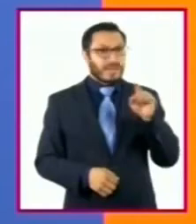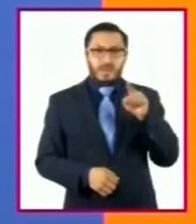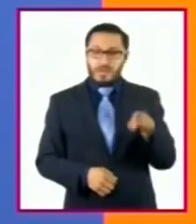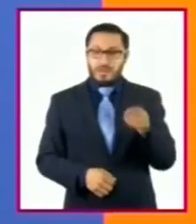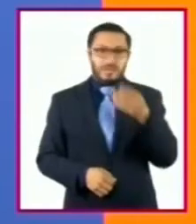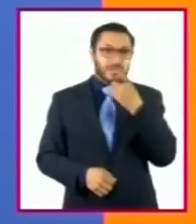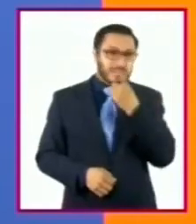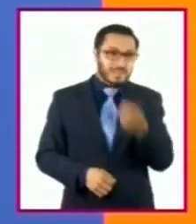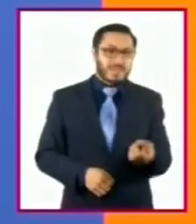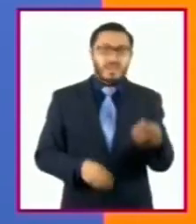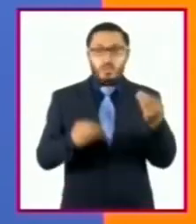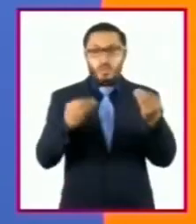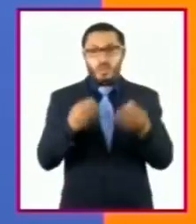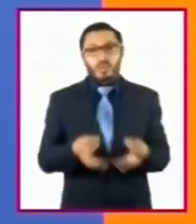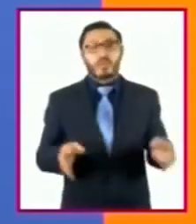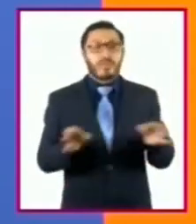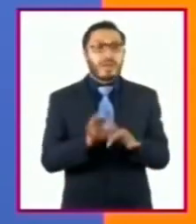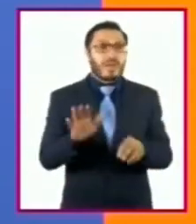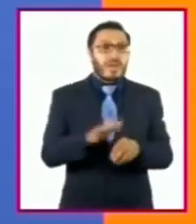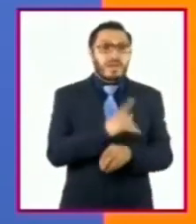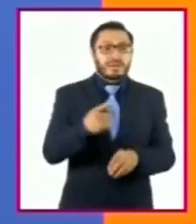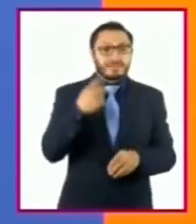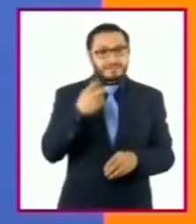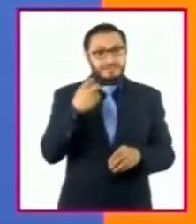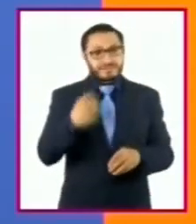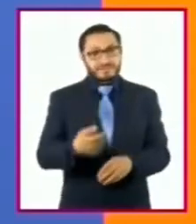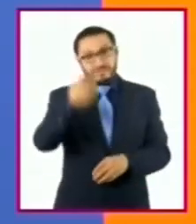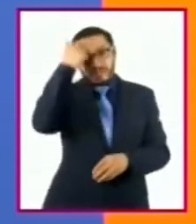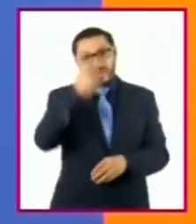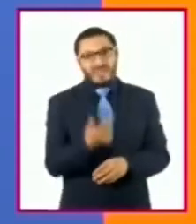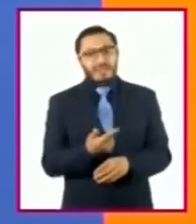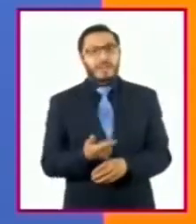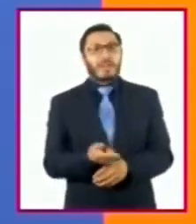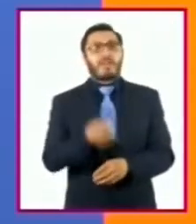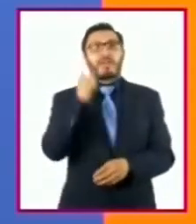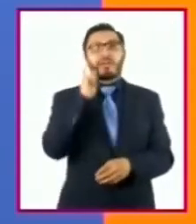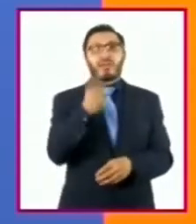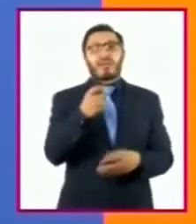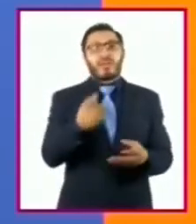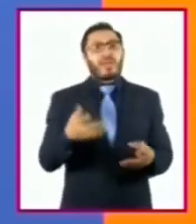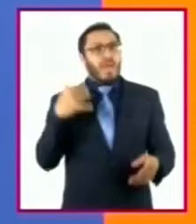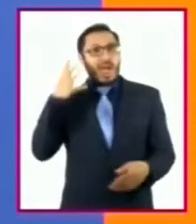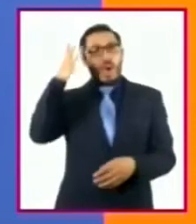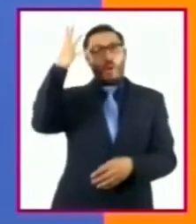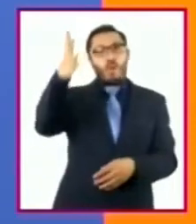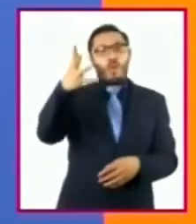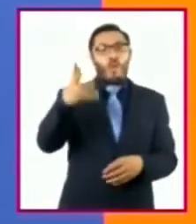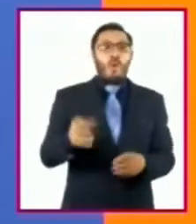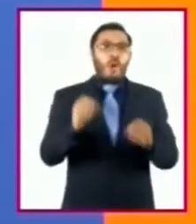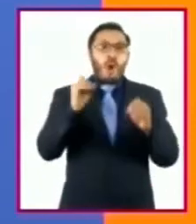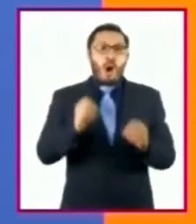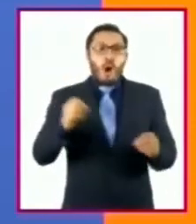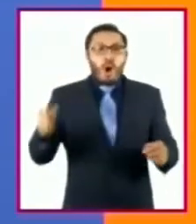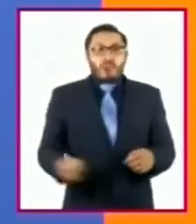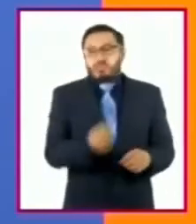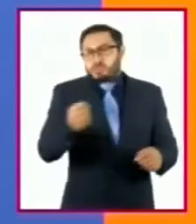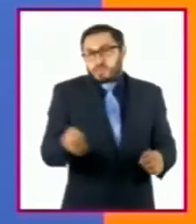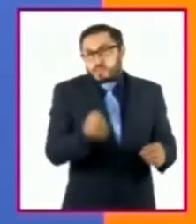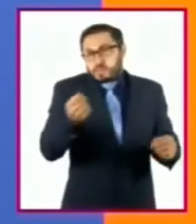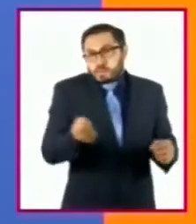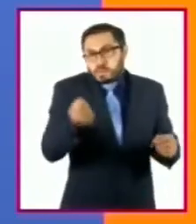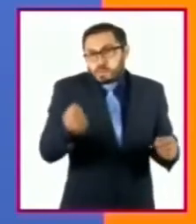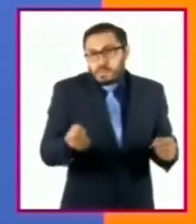es importante porque esto nos da pauta para saber qué se quiere en un futuro próximo o distante y